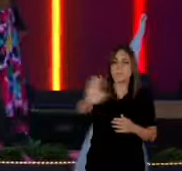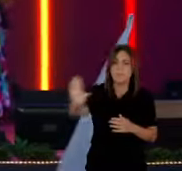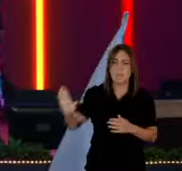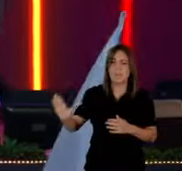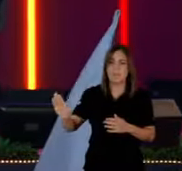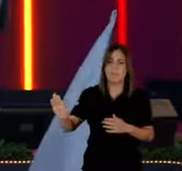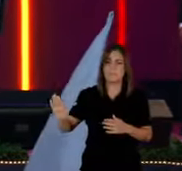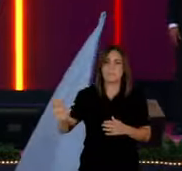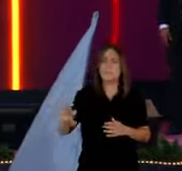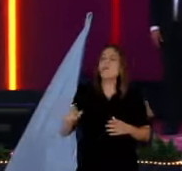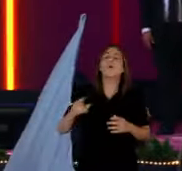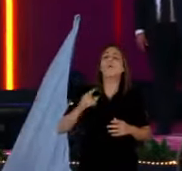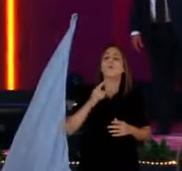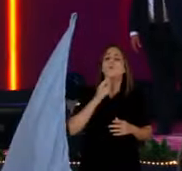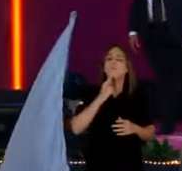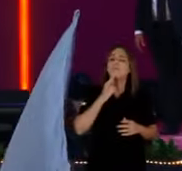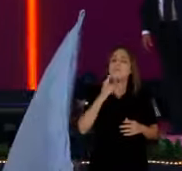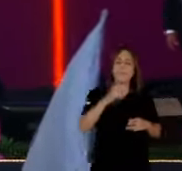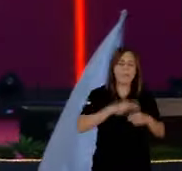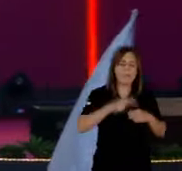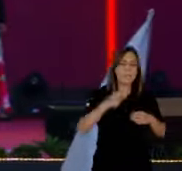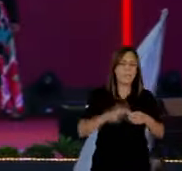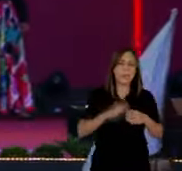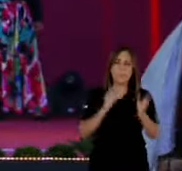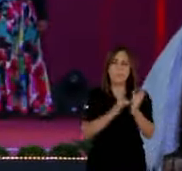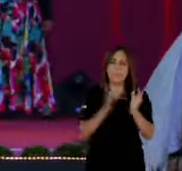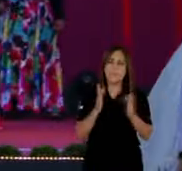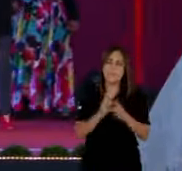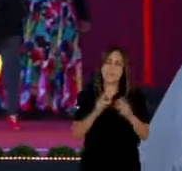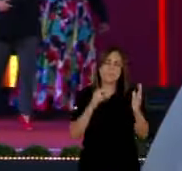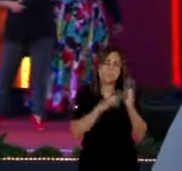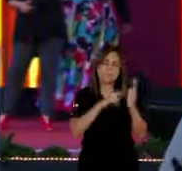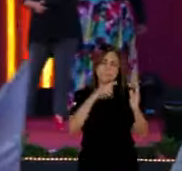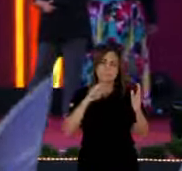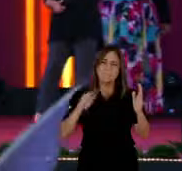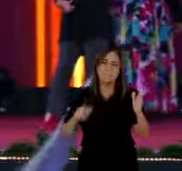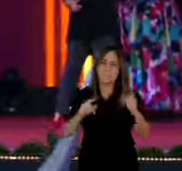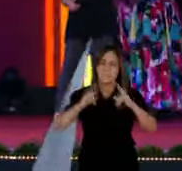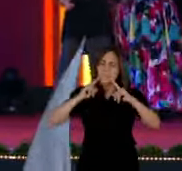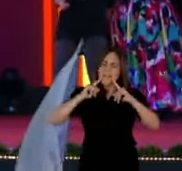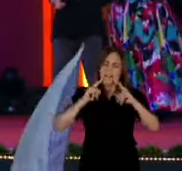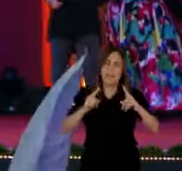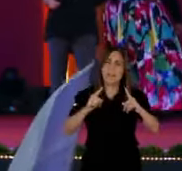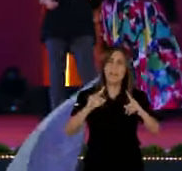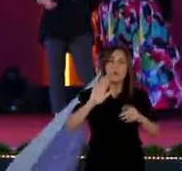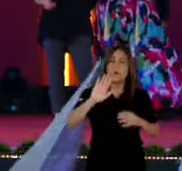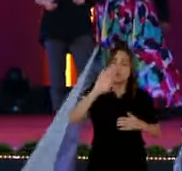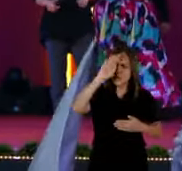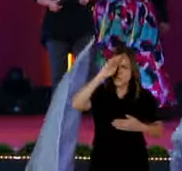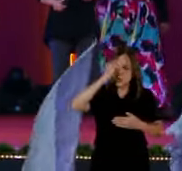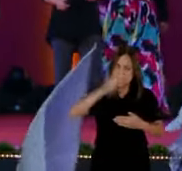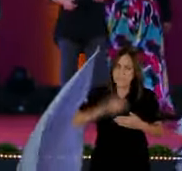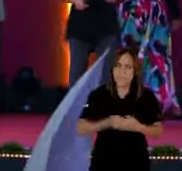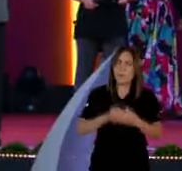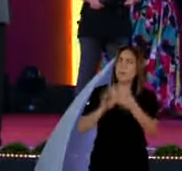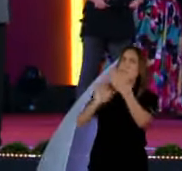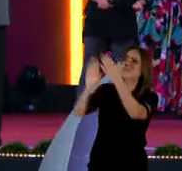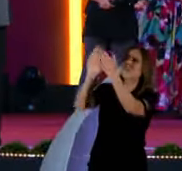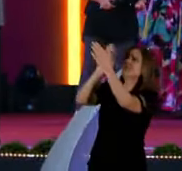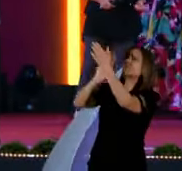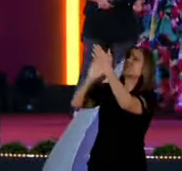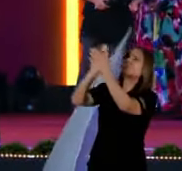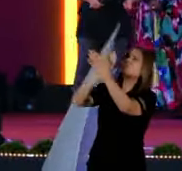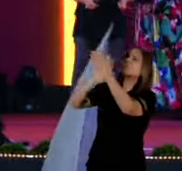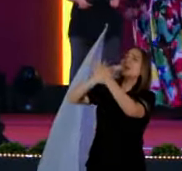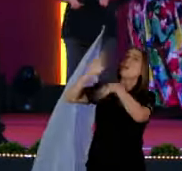yo te pido por cada petición que tus hijos tienen delante de tu presencia, Padre, para que ahora mismo las puertas